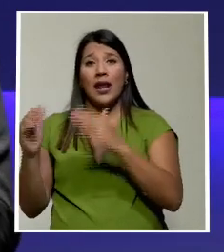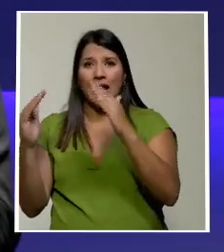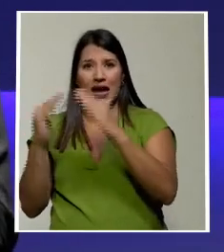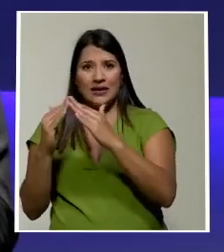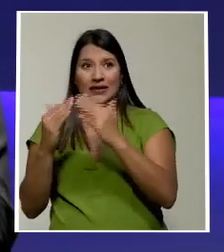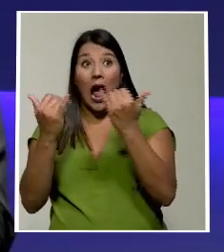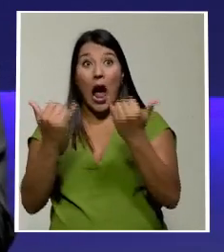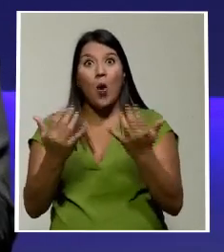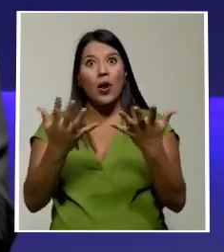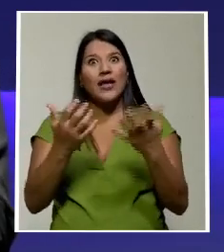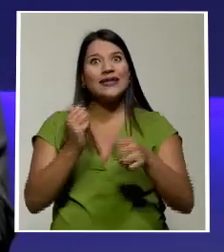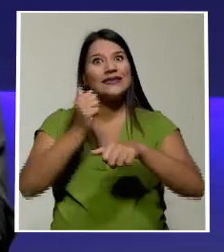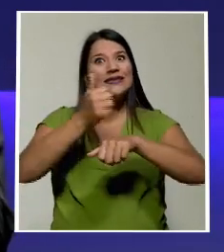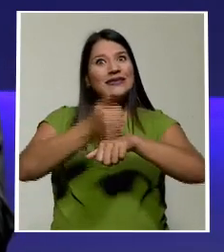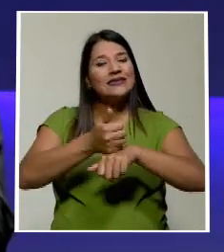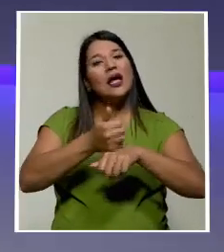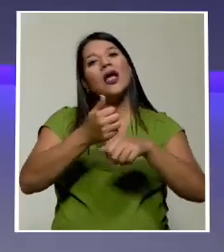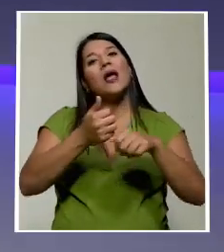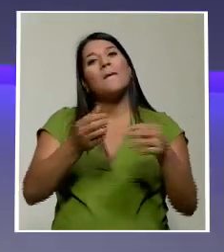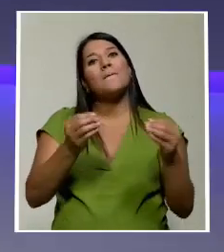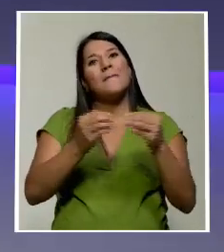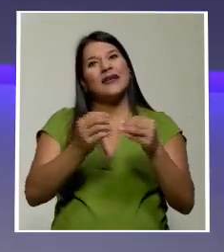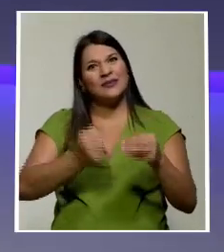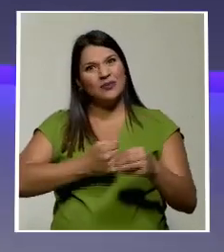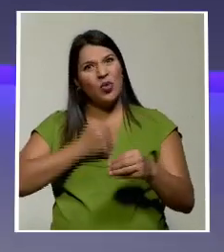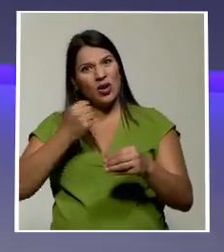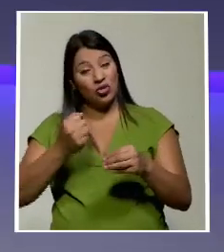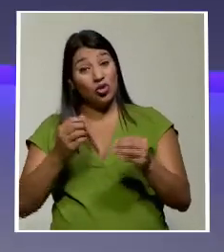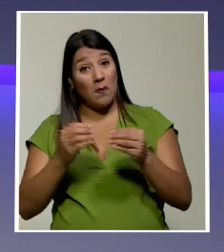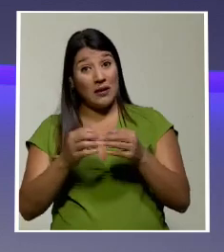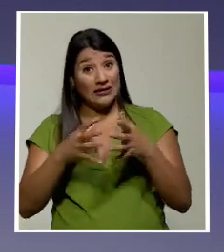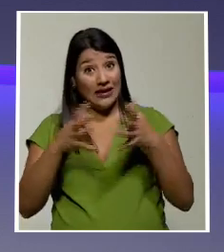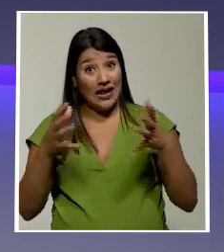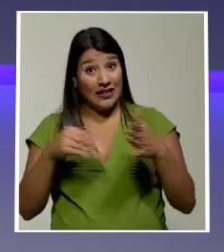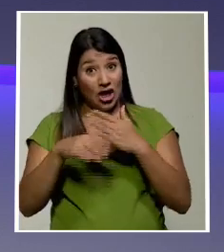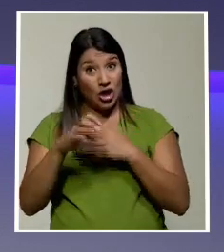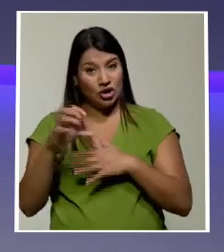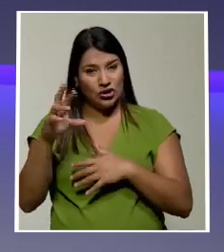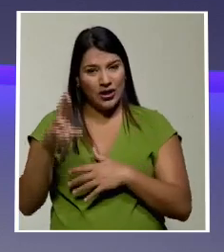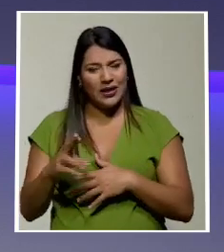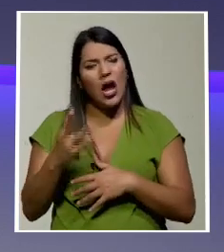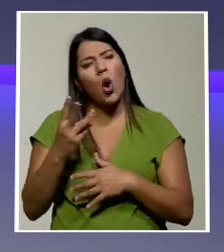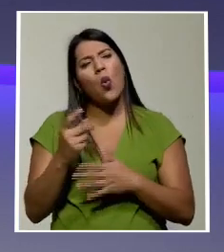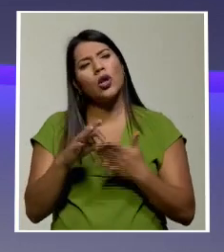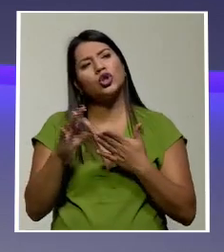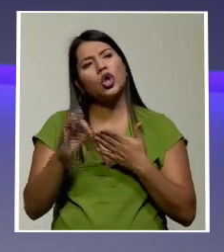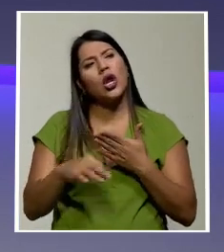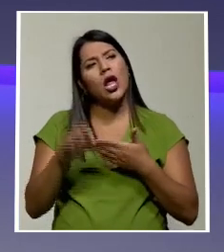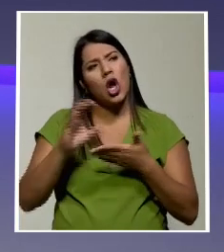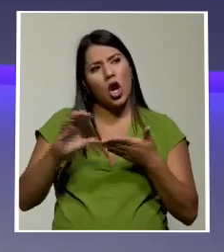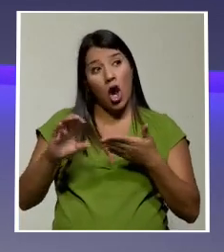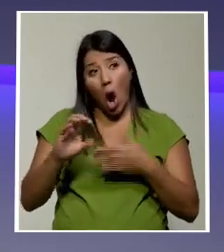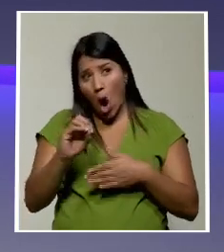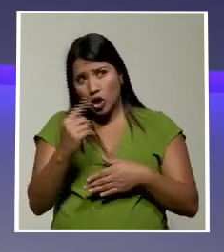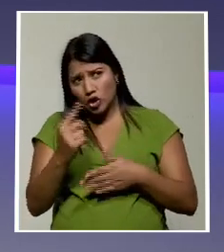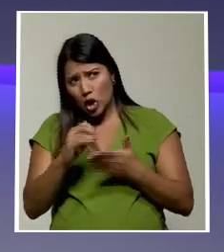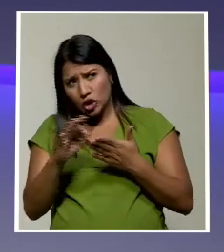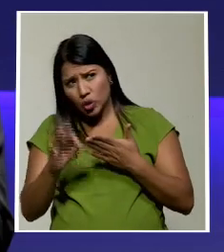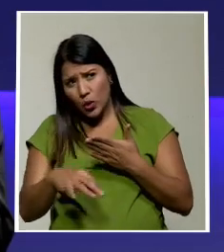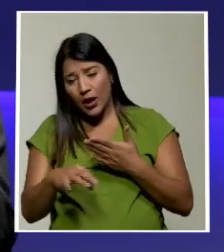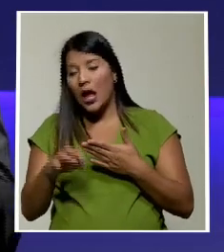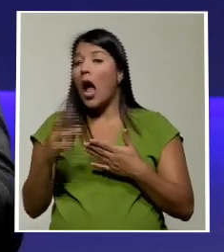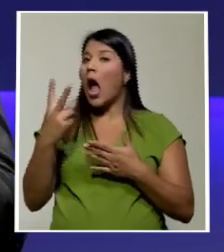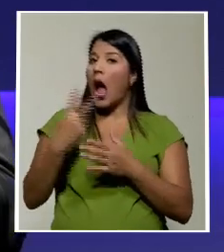más grande de este país. ¿Cuántos escuelas y colegios? ¿Solo para escuelas o escuelas y colegios? Ambos,